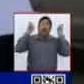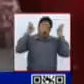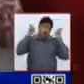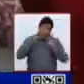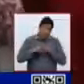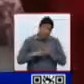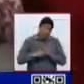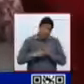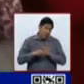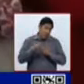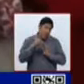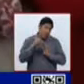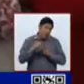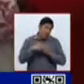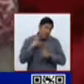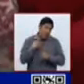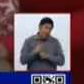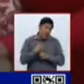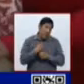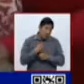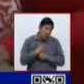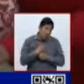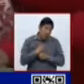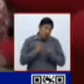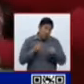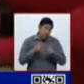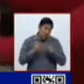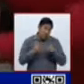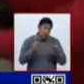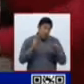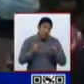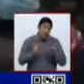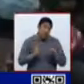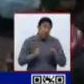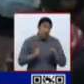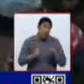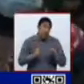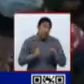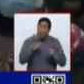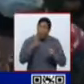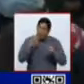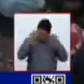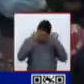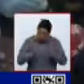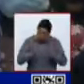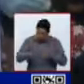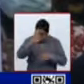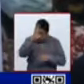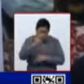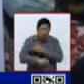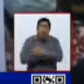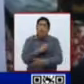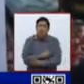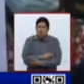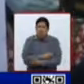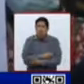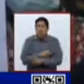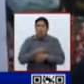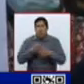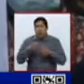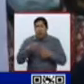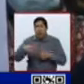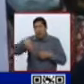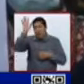trabajo de tarea, supuestamente, para que puedan acudir los alumnos a su casa. ¿Qué le decía este profesor a su nieto? Lo trataba